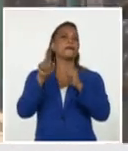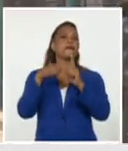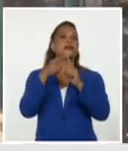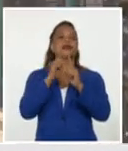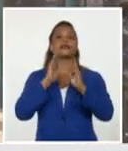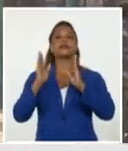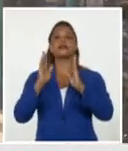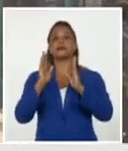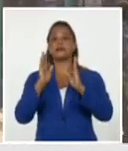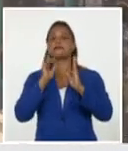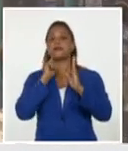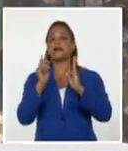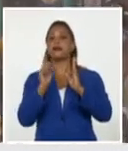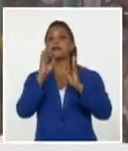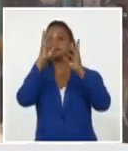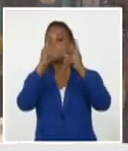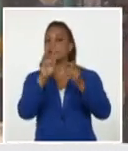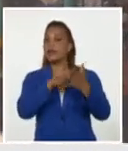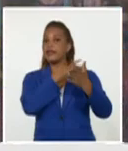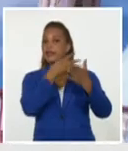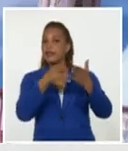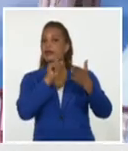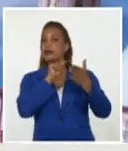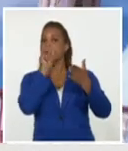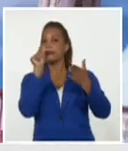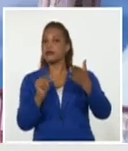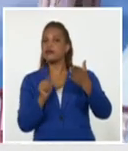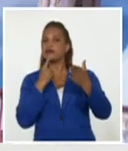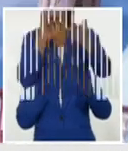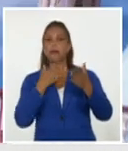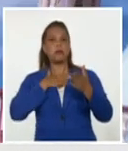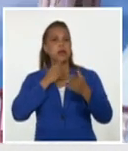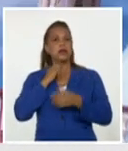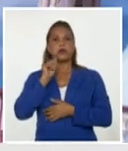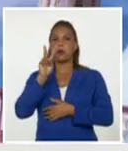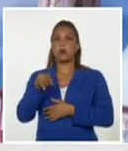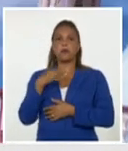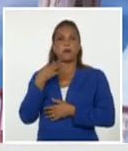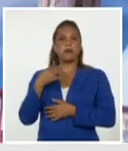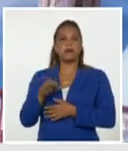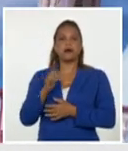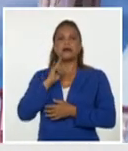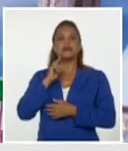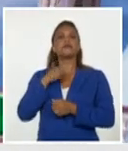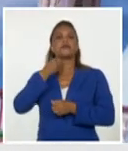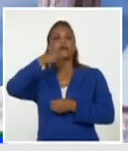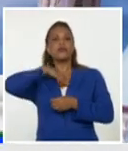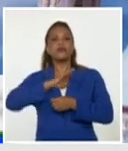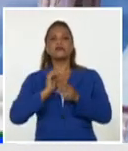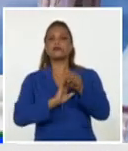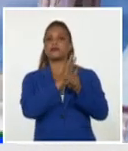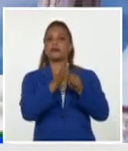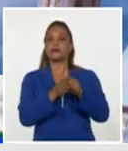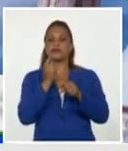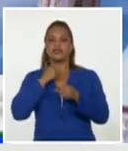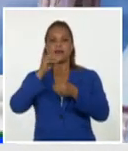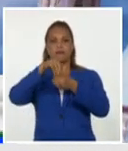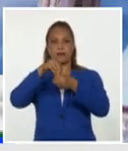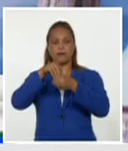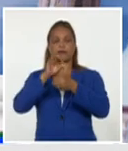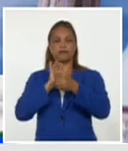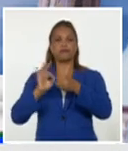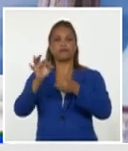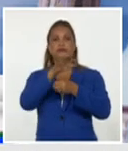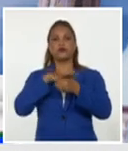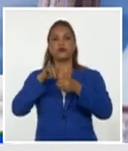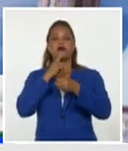las estadísticas son pacientes autóctonos. Durante los últimos 3 meses se ha comportado de una manera